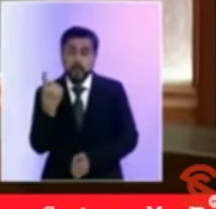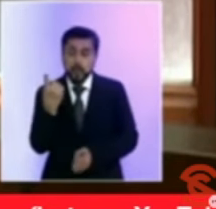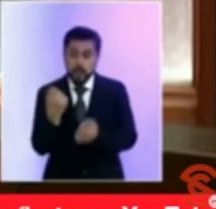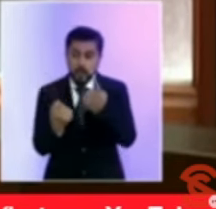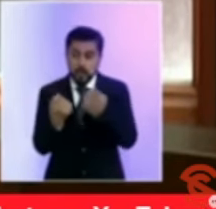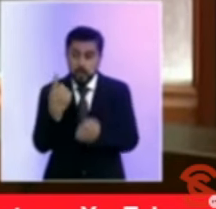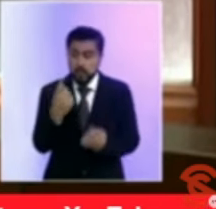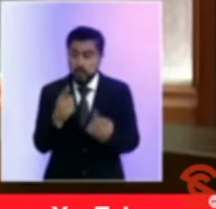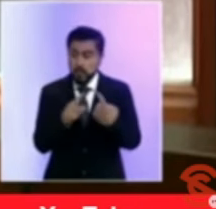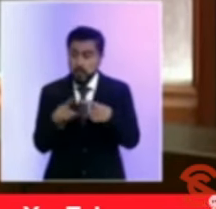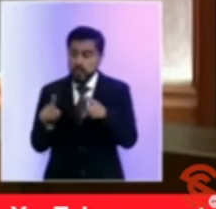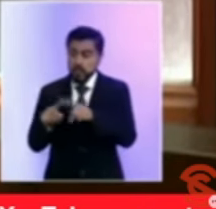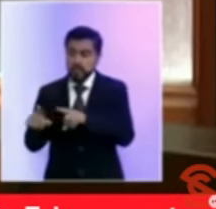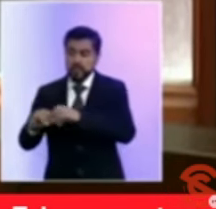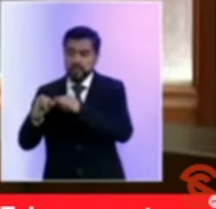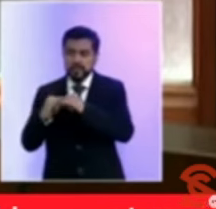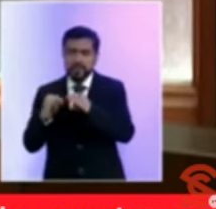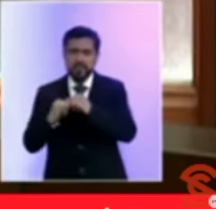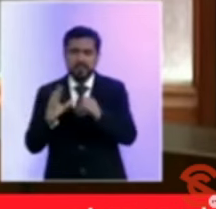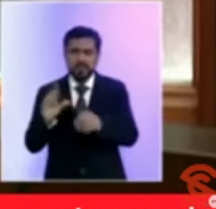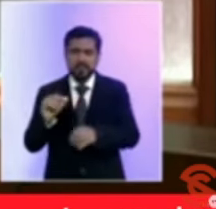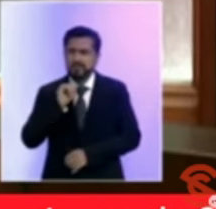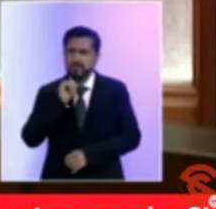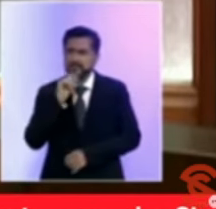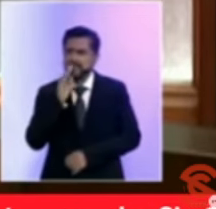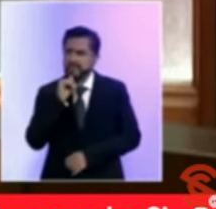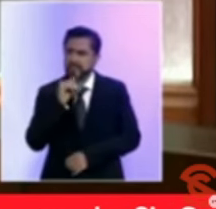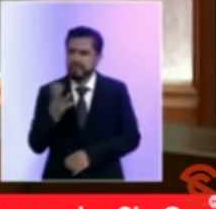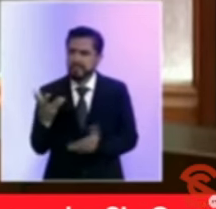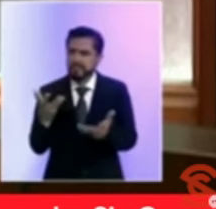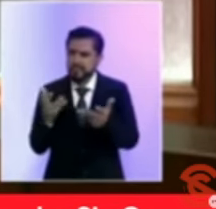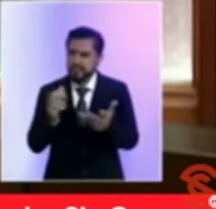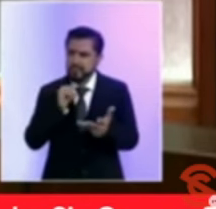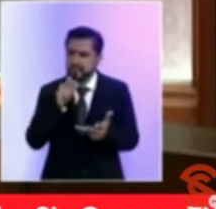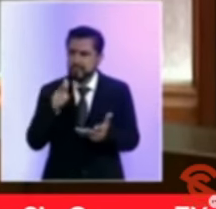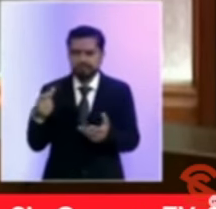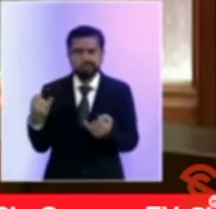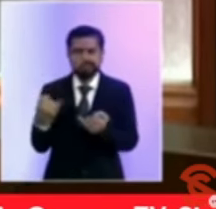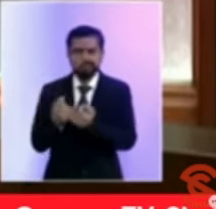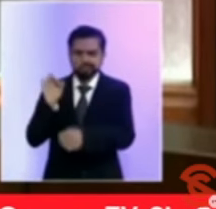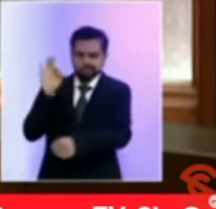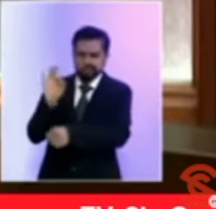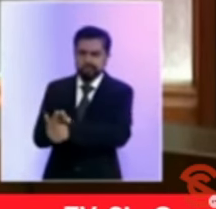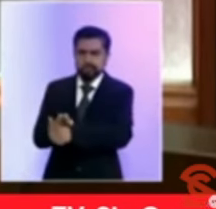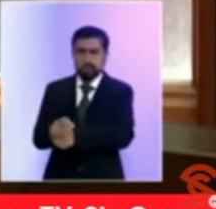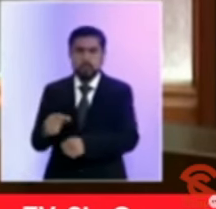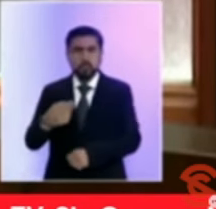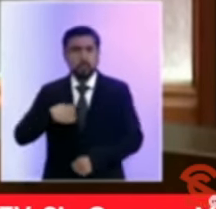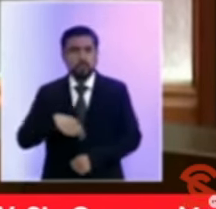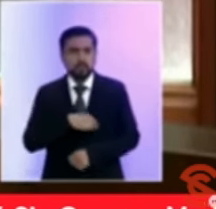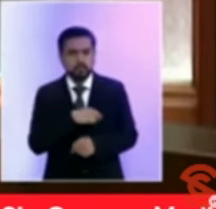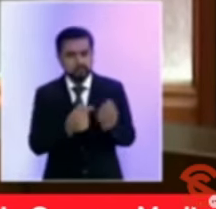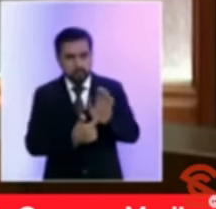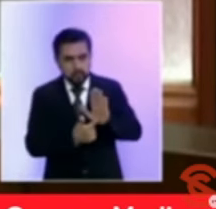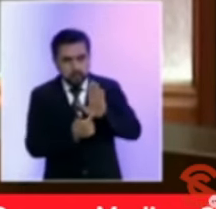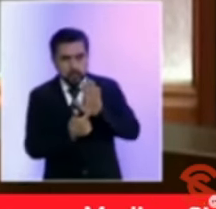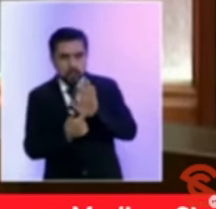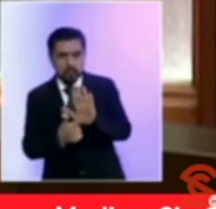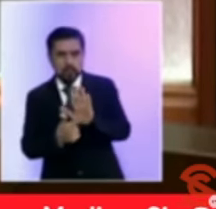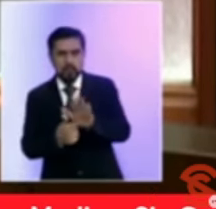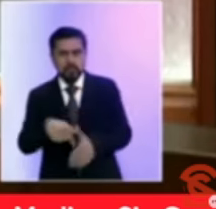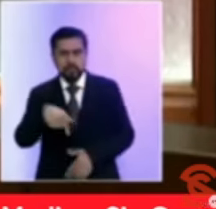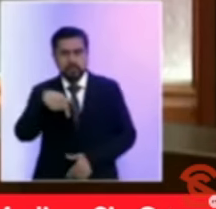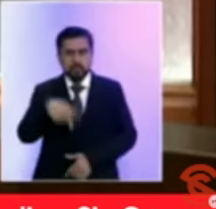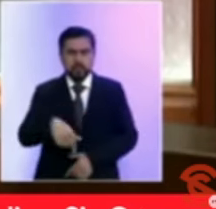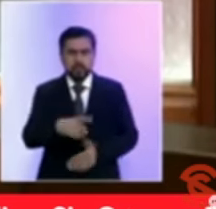jurisdiccionales incompetentes dando una muestra más de que nuestro estado de